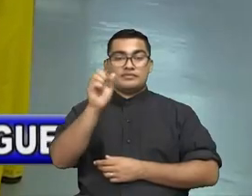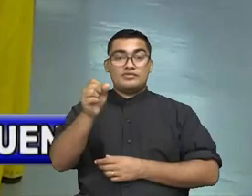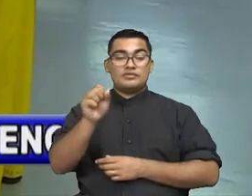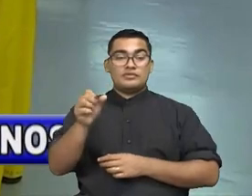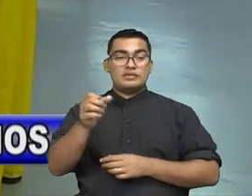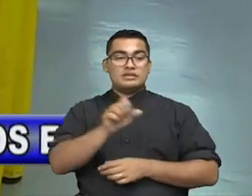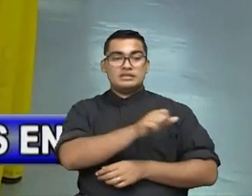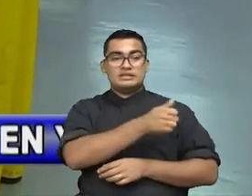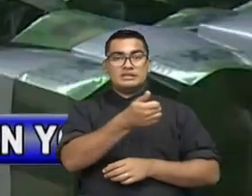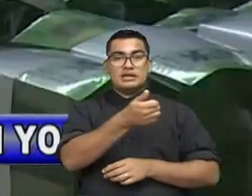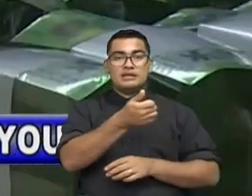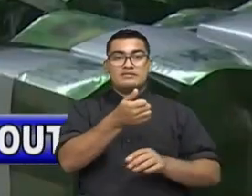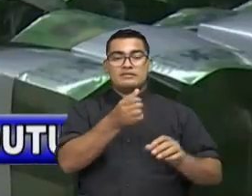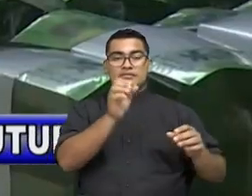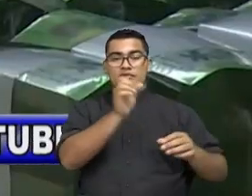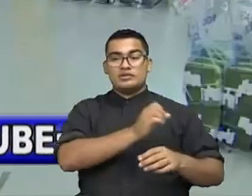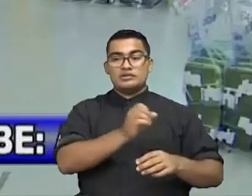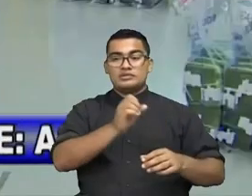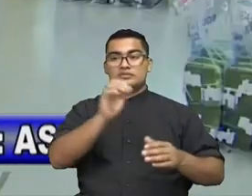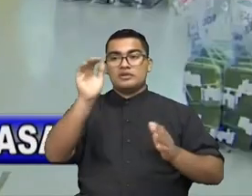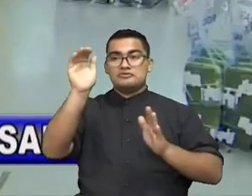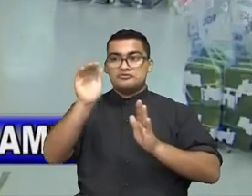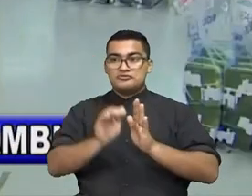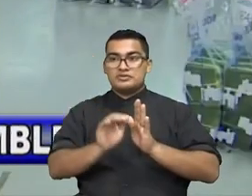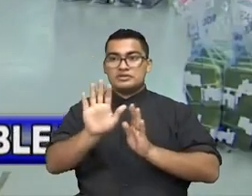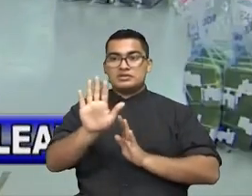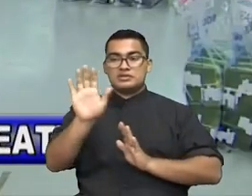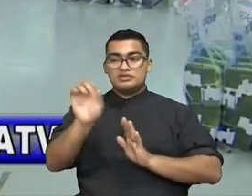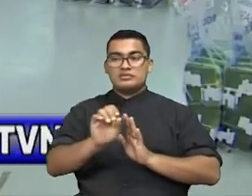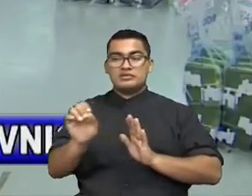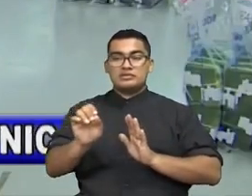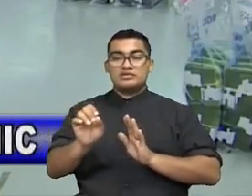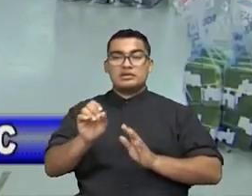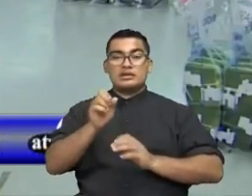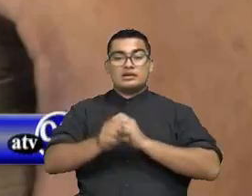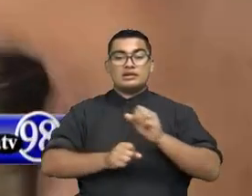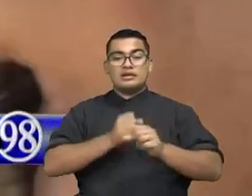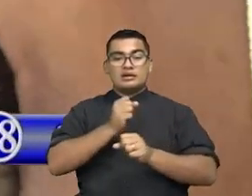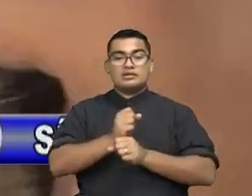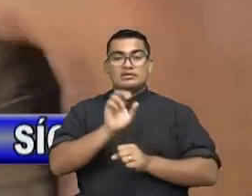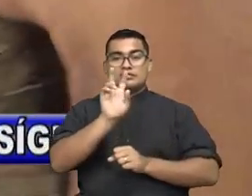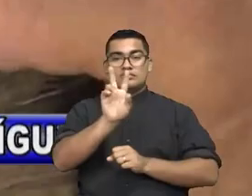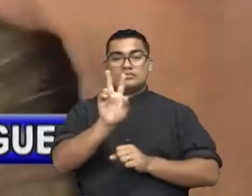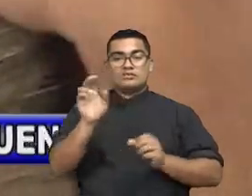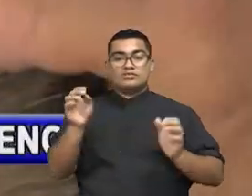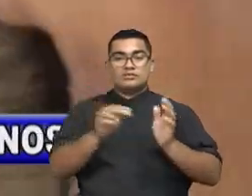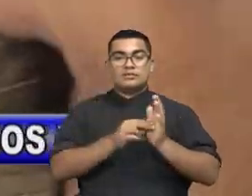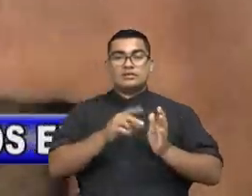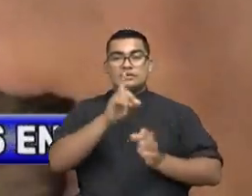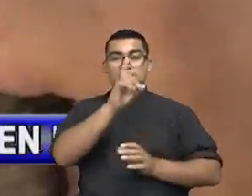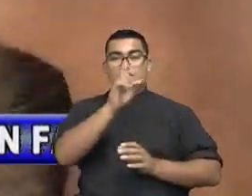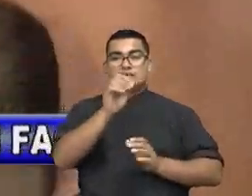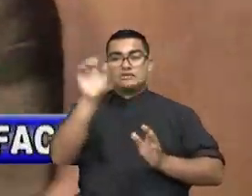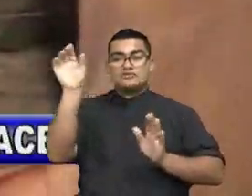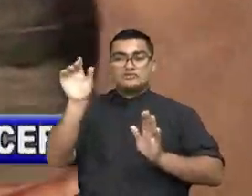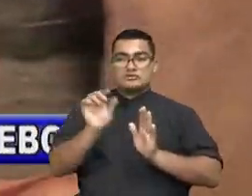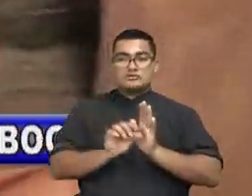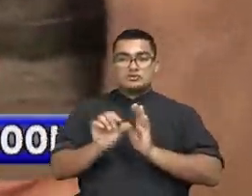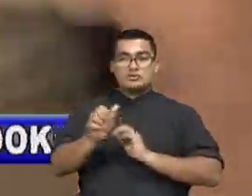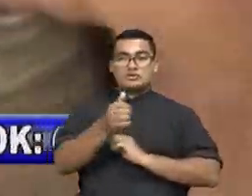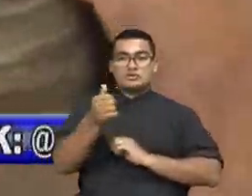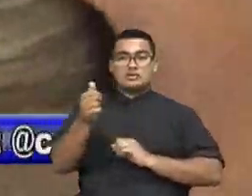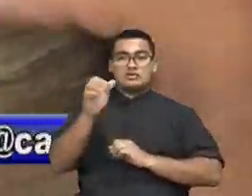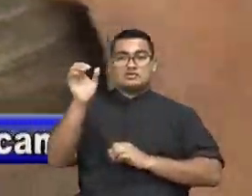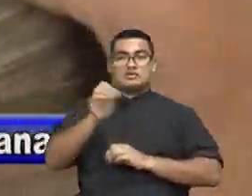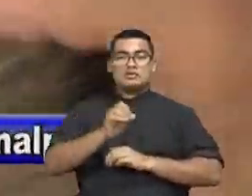pasar del 6 al 5%. Antes del año 2000, el cambio pasó del 10 al 6%. Por lo que este tipo